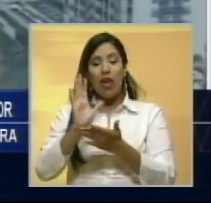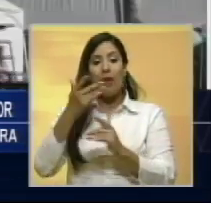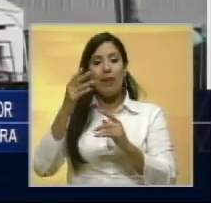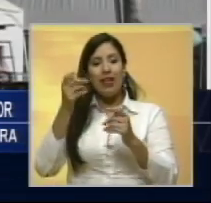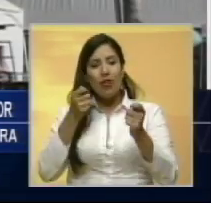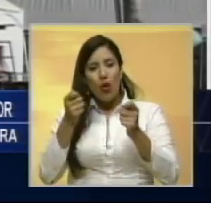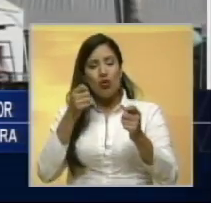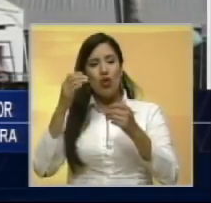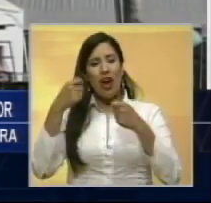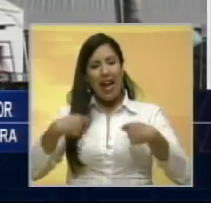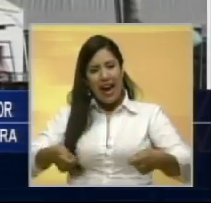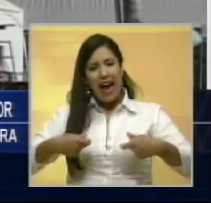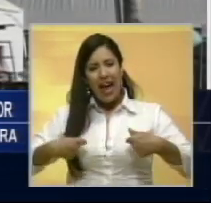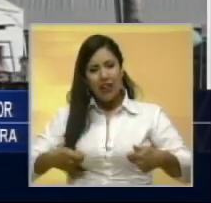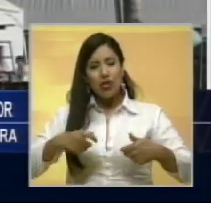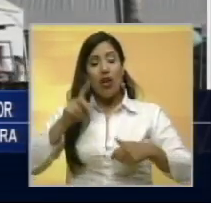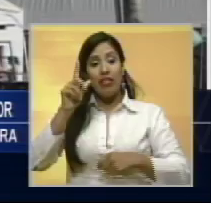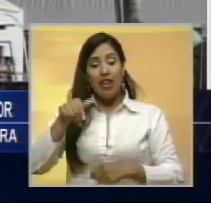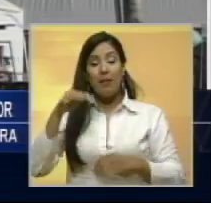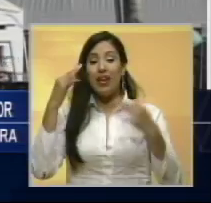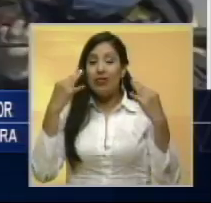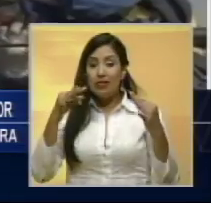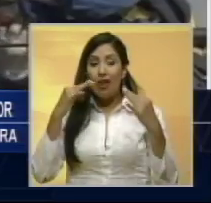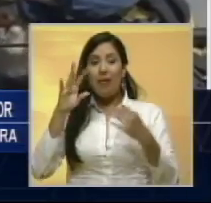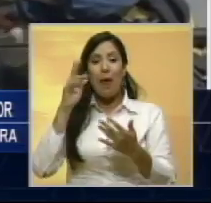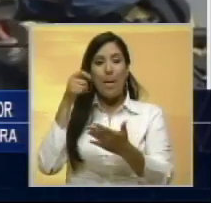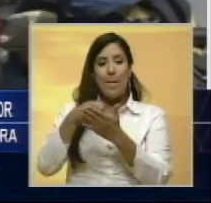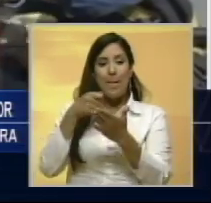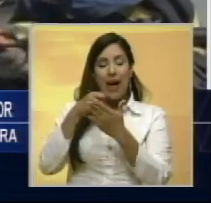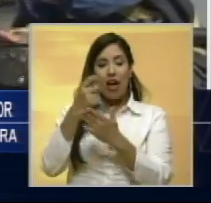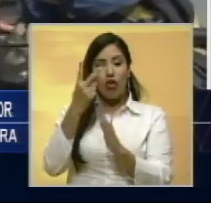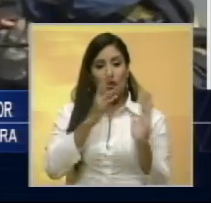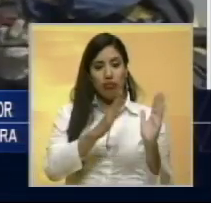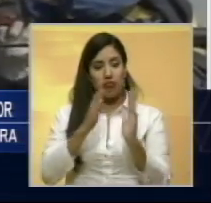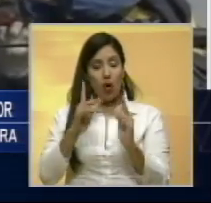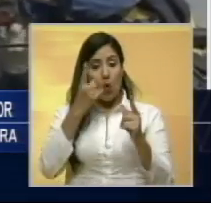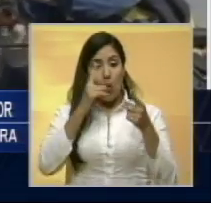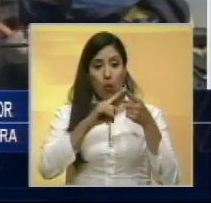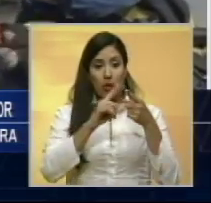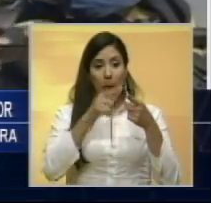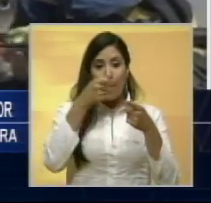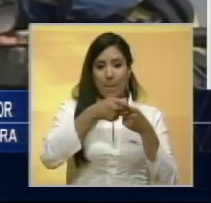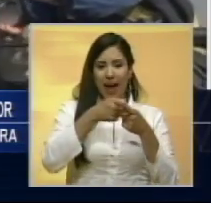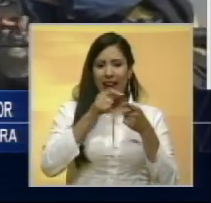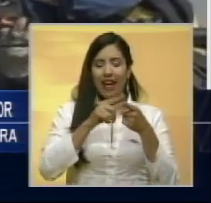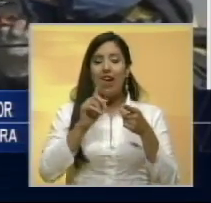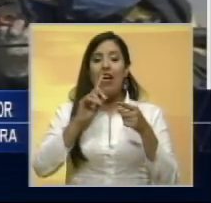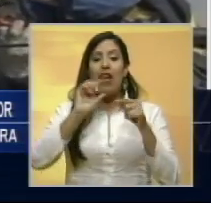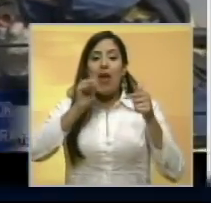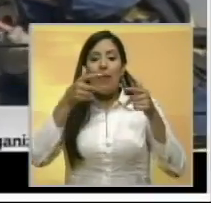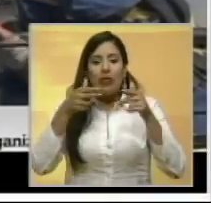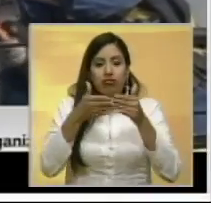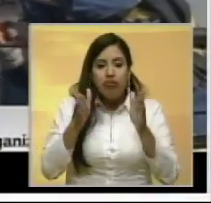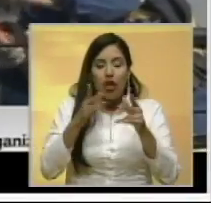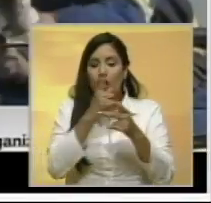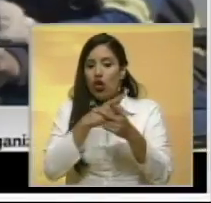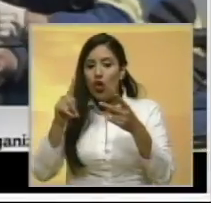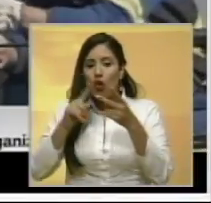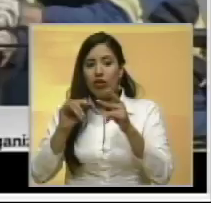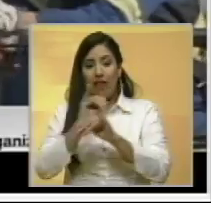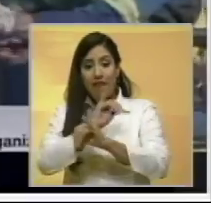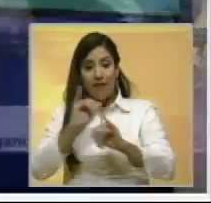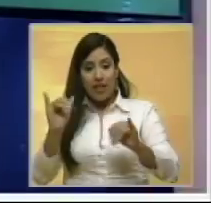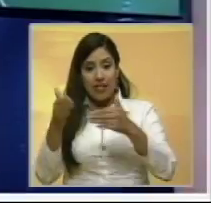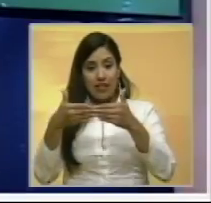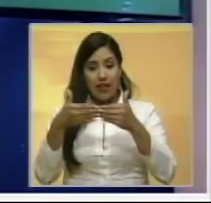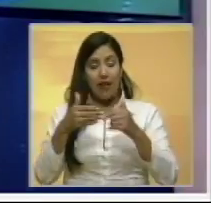atenuar los gastos de la organización y que normalmente se paga en dos partes, una después de la inauguración y otra después de